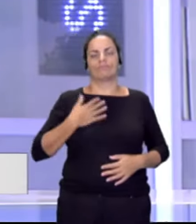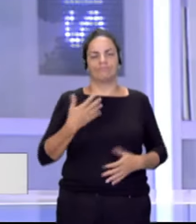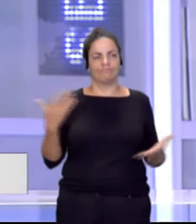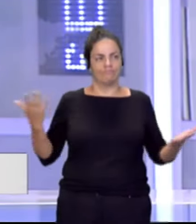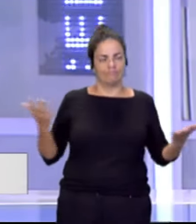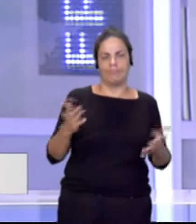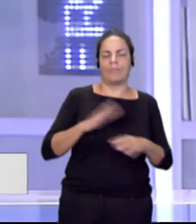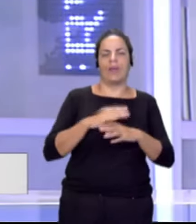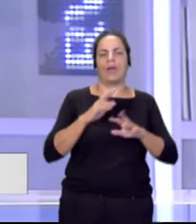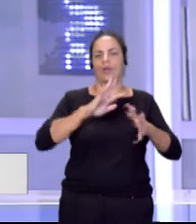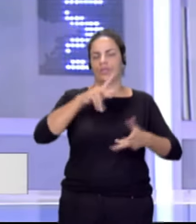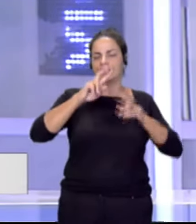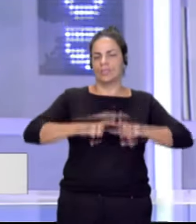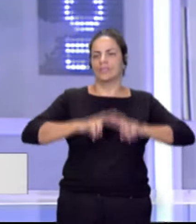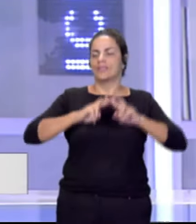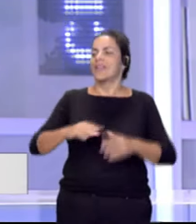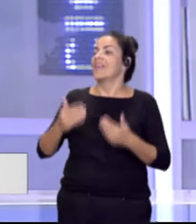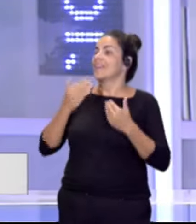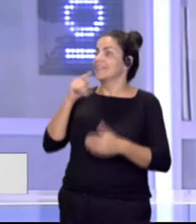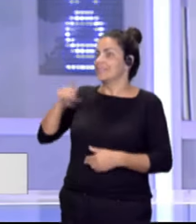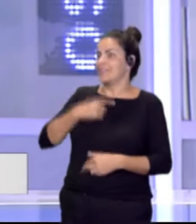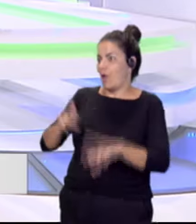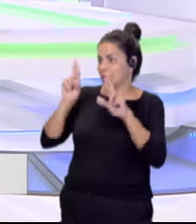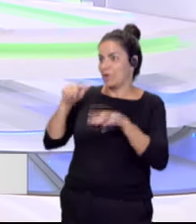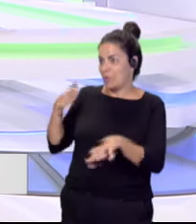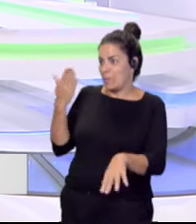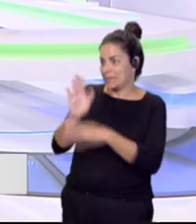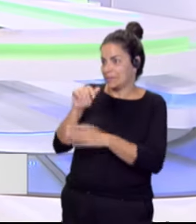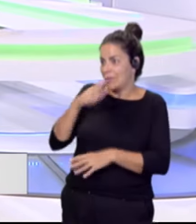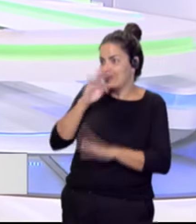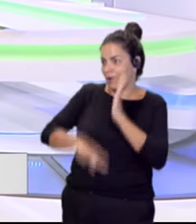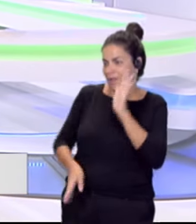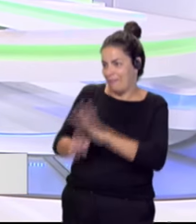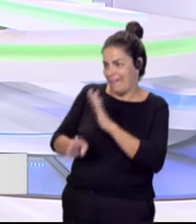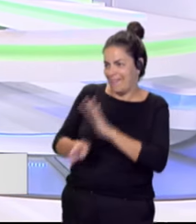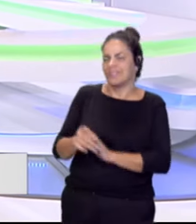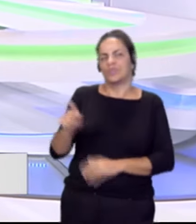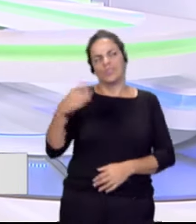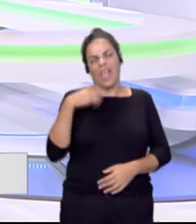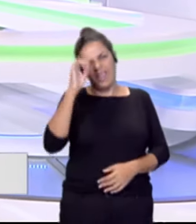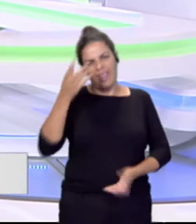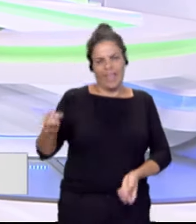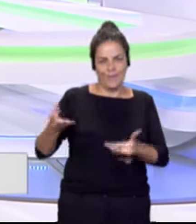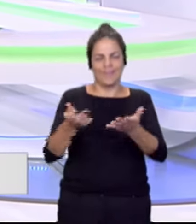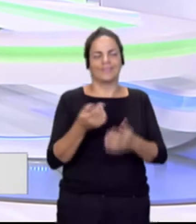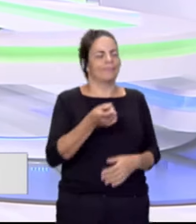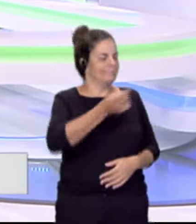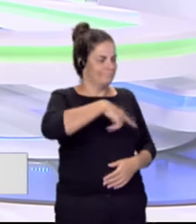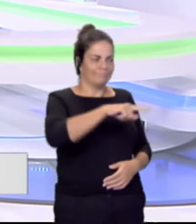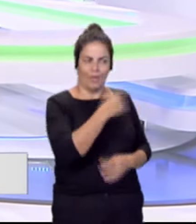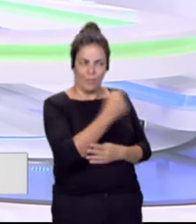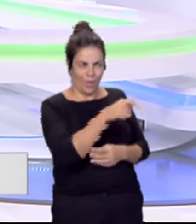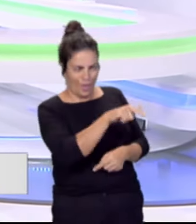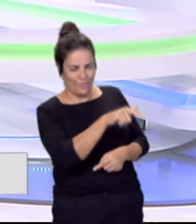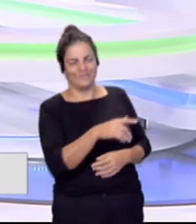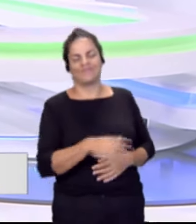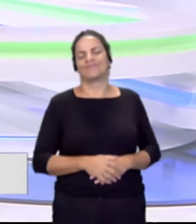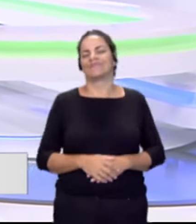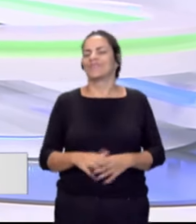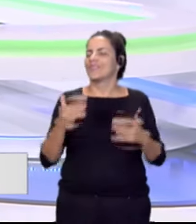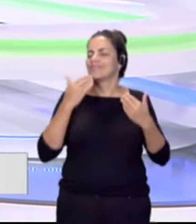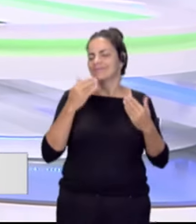marcan la actualidad. Gracias a ti día. Y que sigas siendo la presentadora. Sí, ya estabas dando ideas, ya apostamos, dando ideas, apostamos ¿eh? Por ti, apostamos no, por no, ti. No, te puedo asegurar que no. Muchas gracias, como